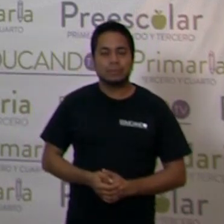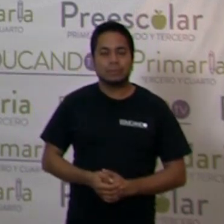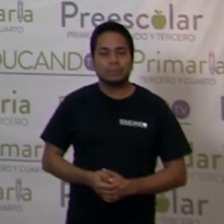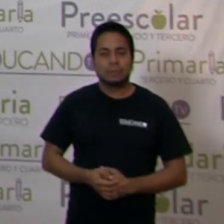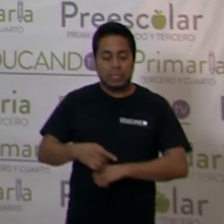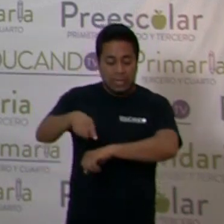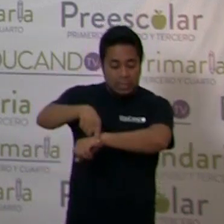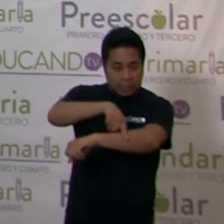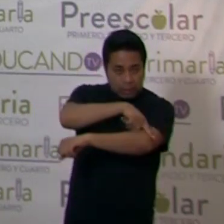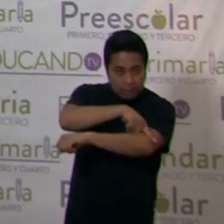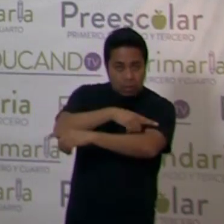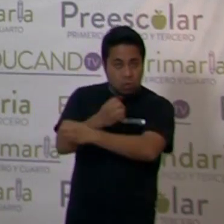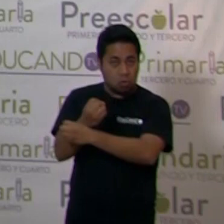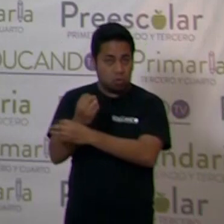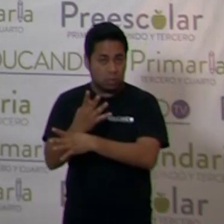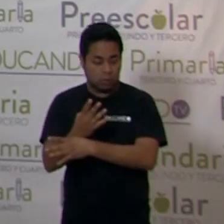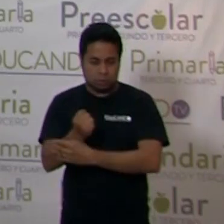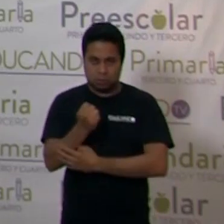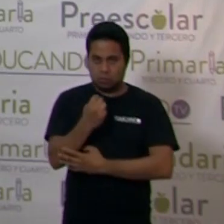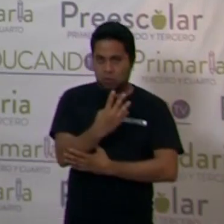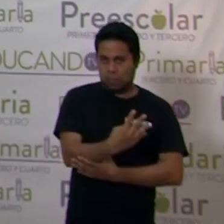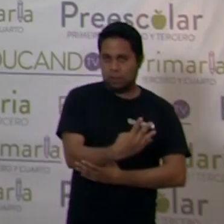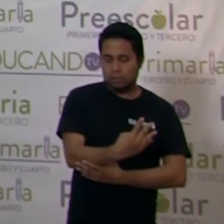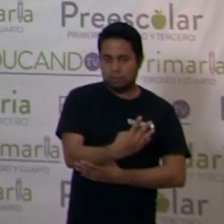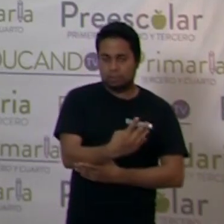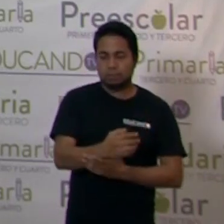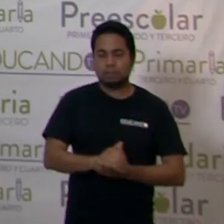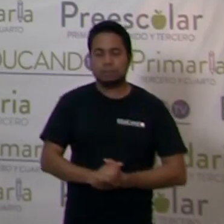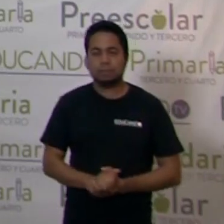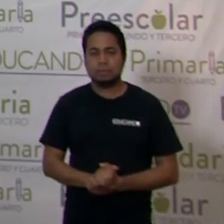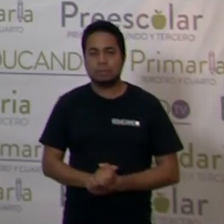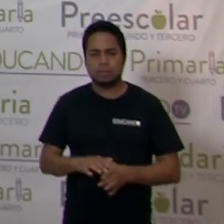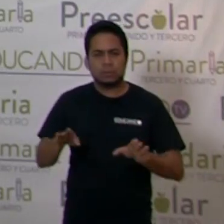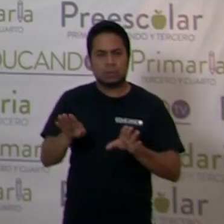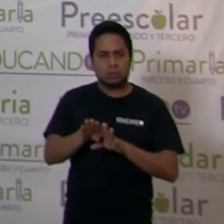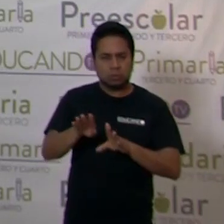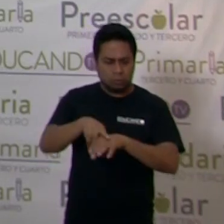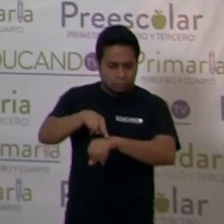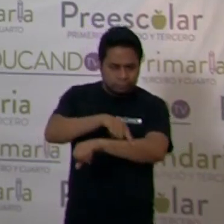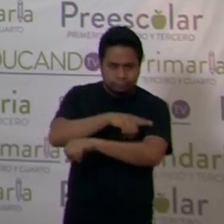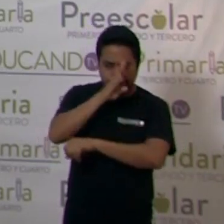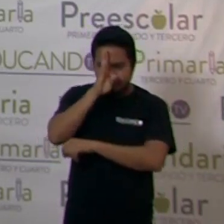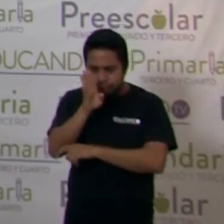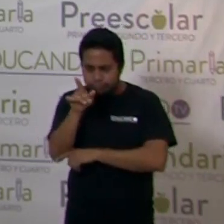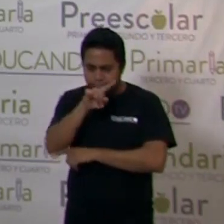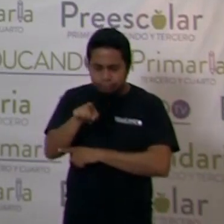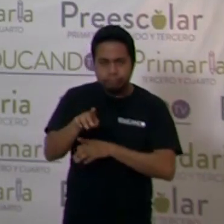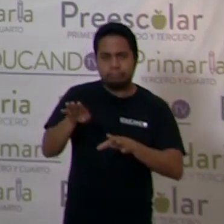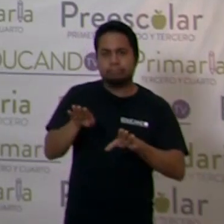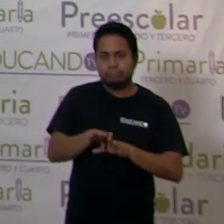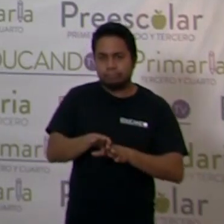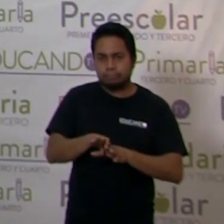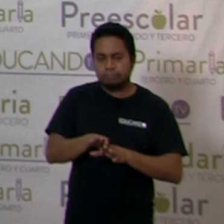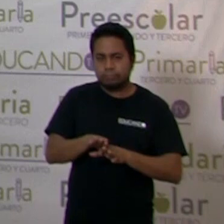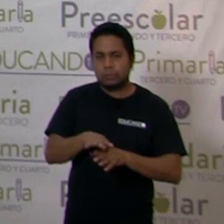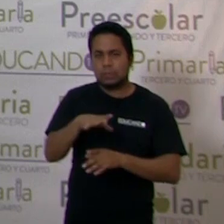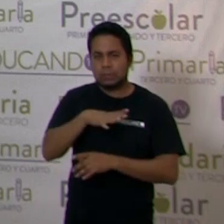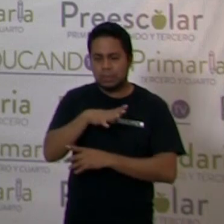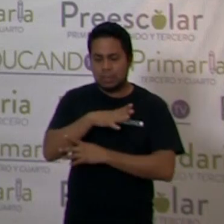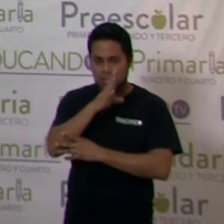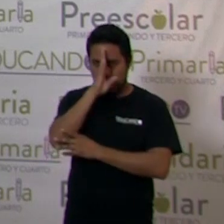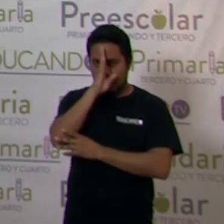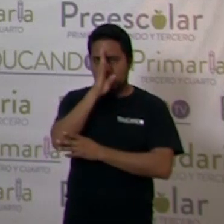Cuántos lados cuatro Cómo son sus lados Así es son